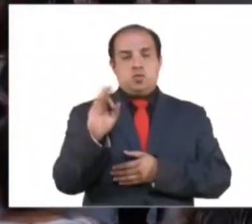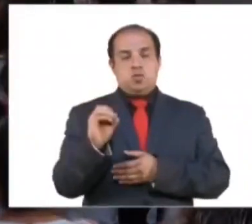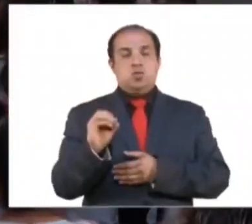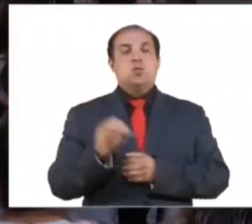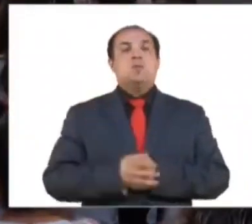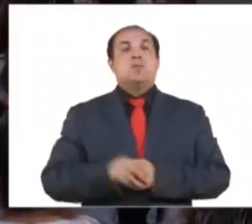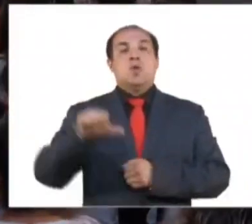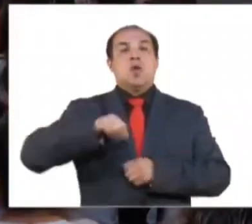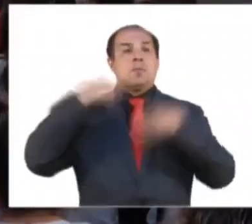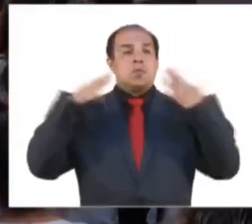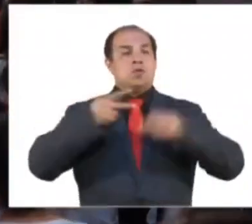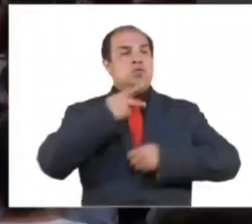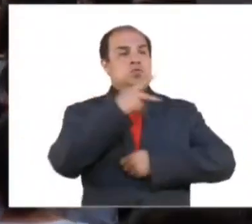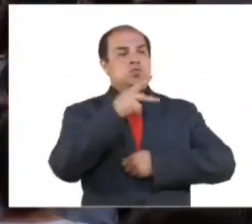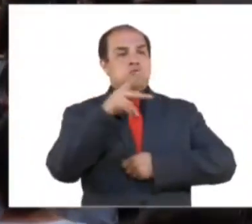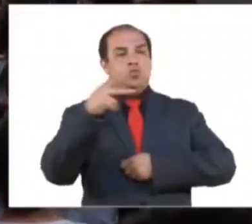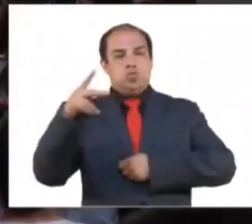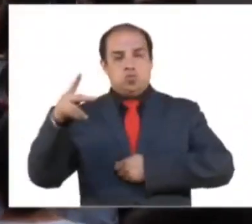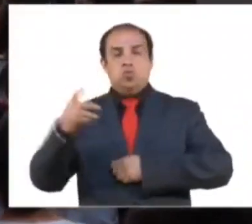este momento